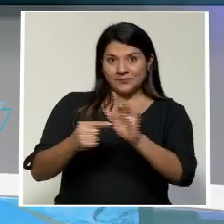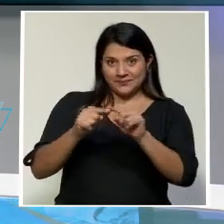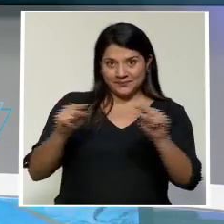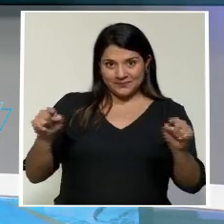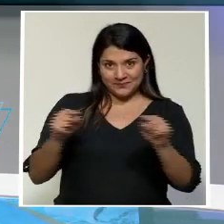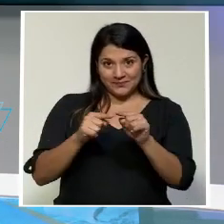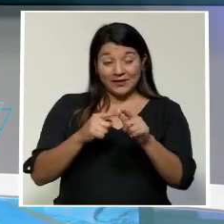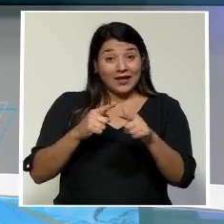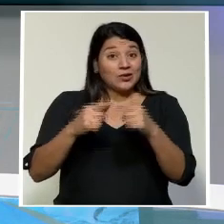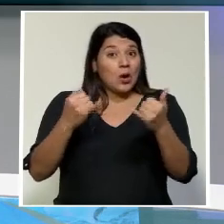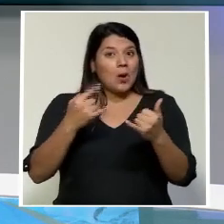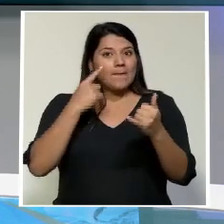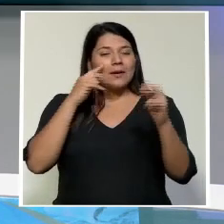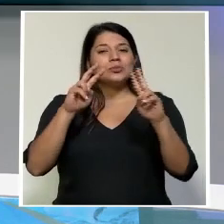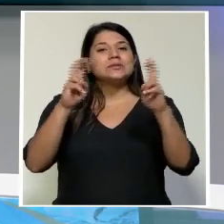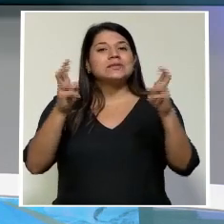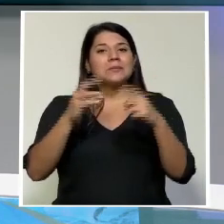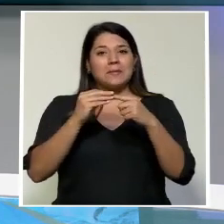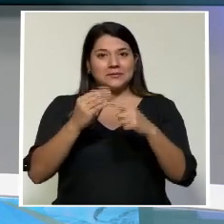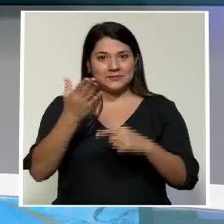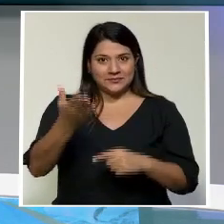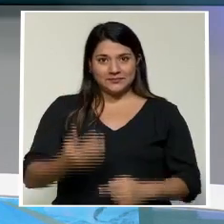Ahora los invitamos a ver nuestros titulares.